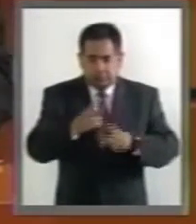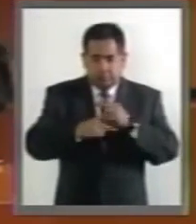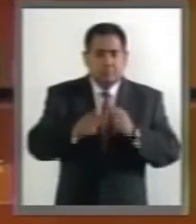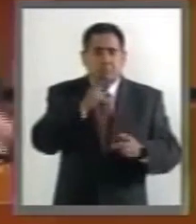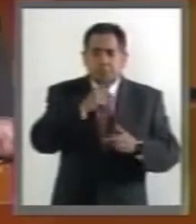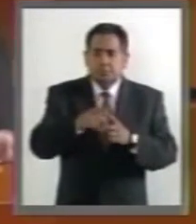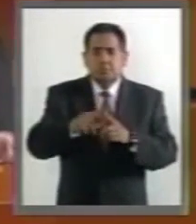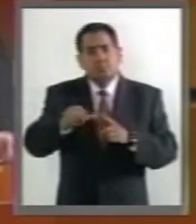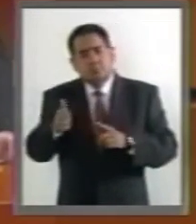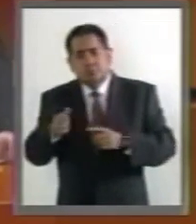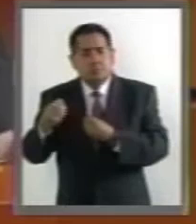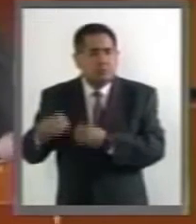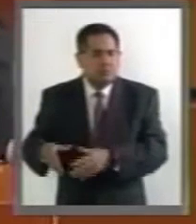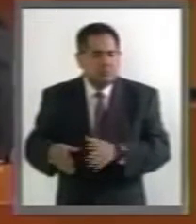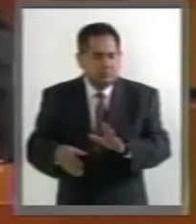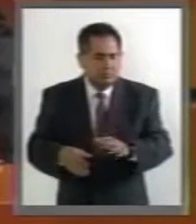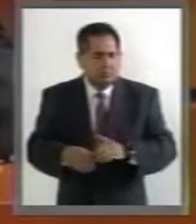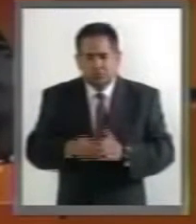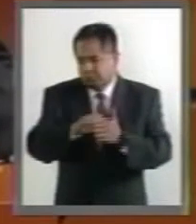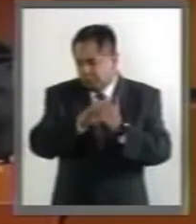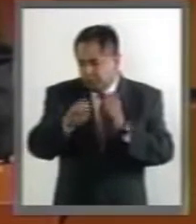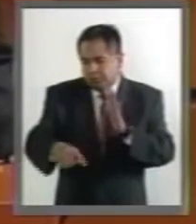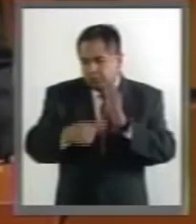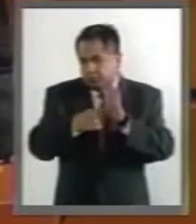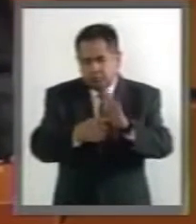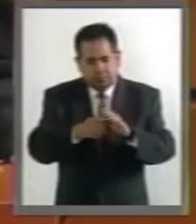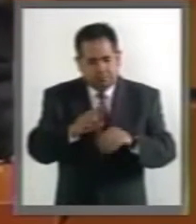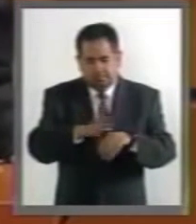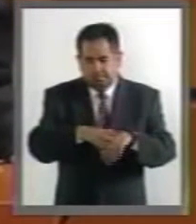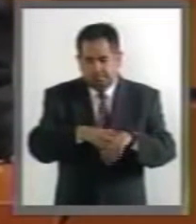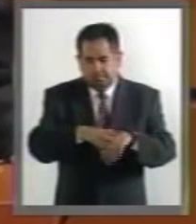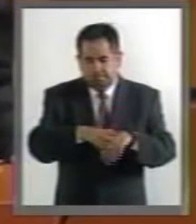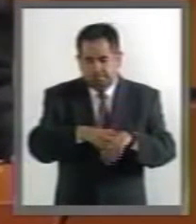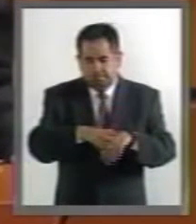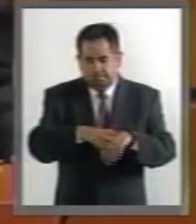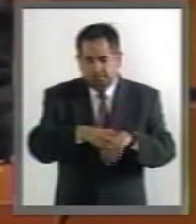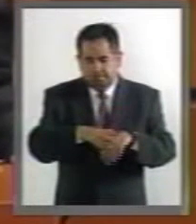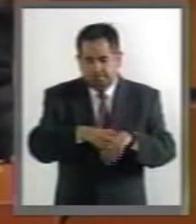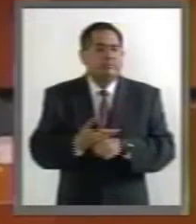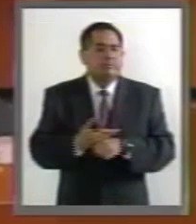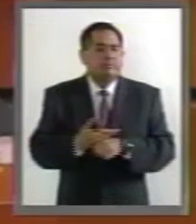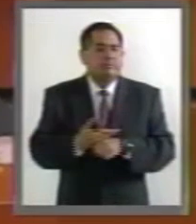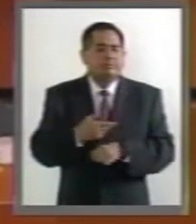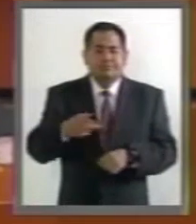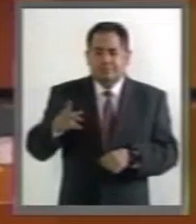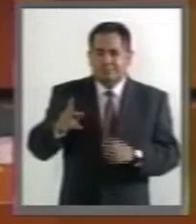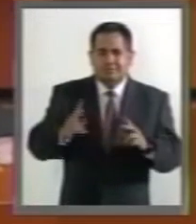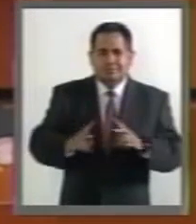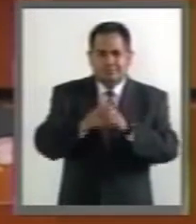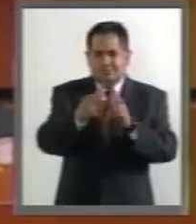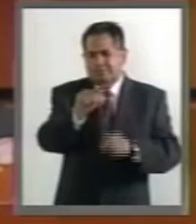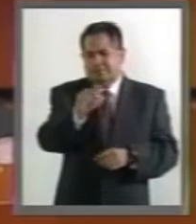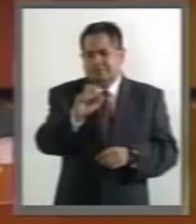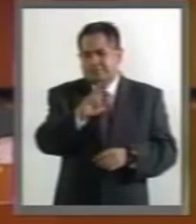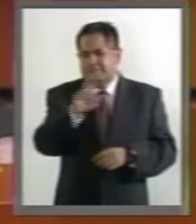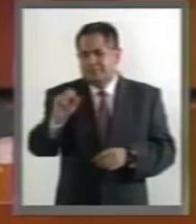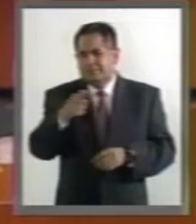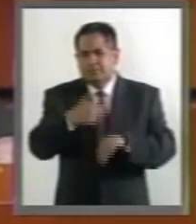Pemex, destaca como ejemplo emblemático el incidente del Pozo Terra